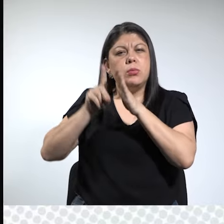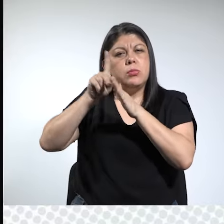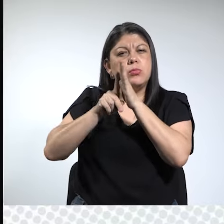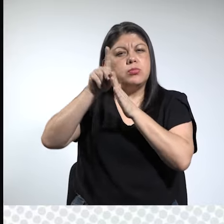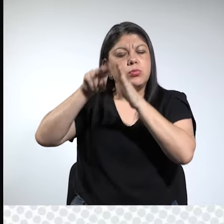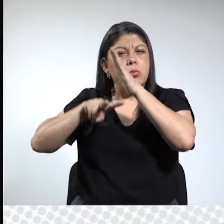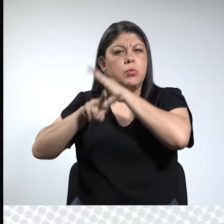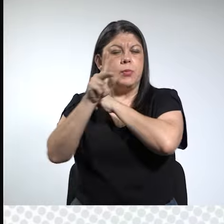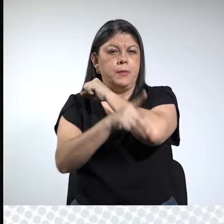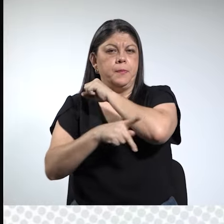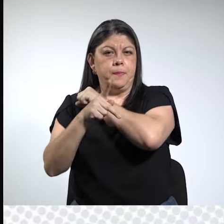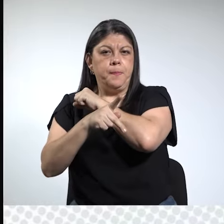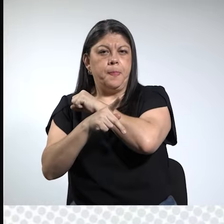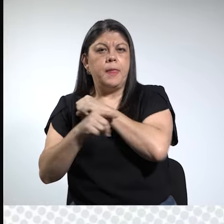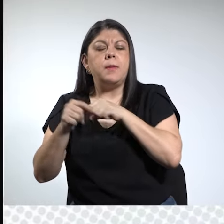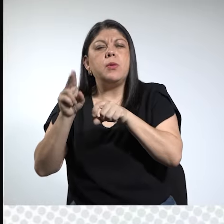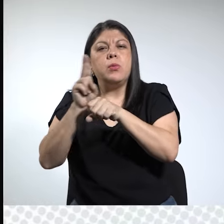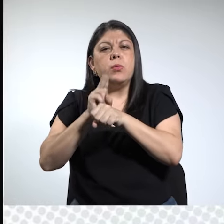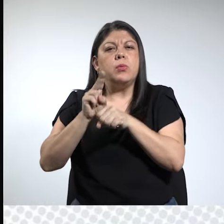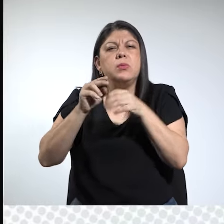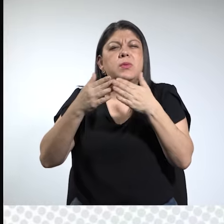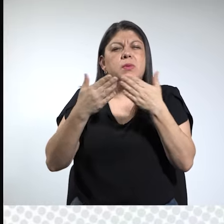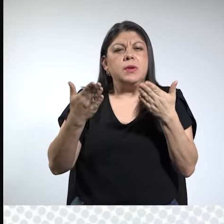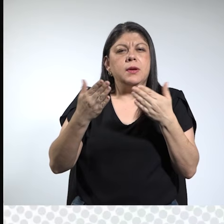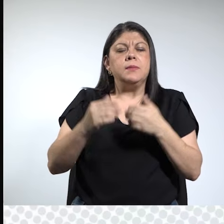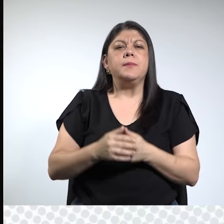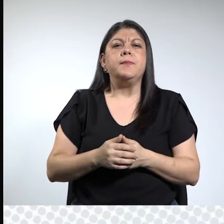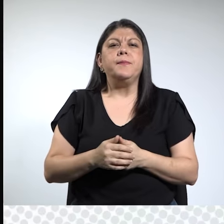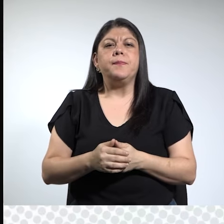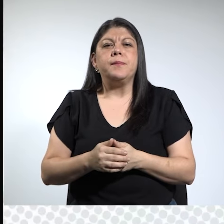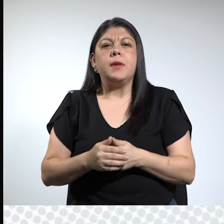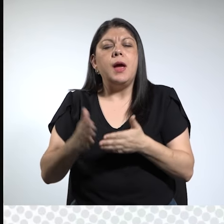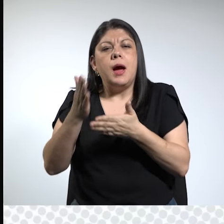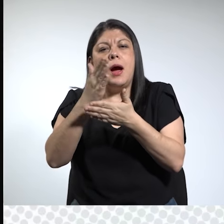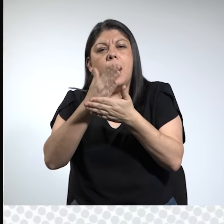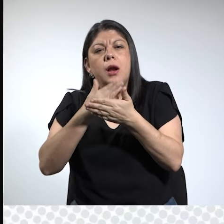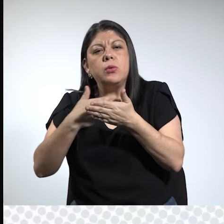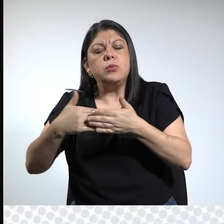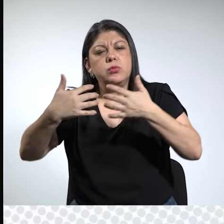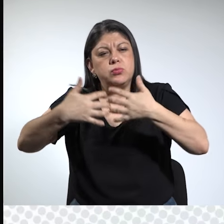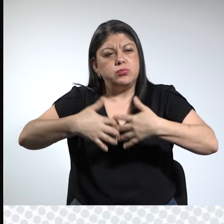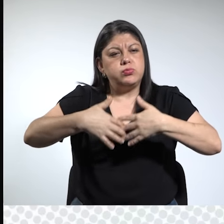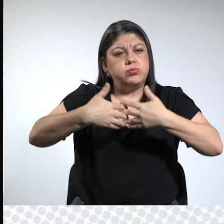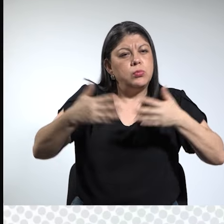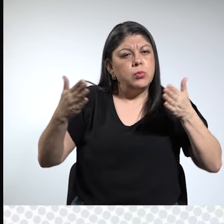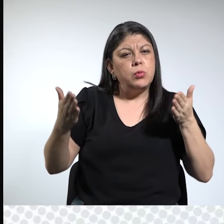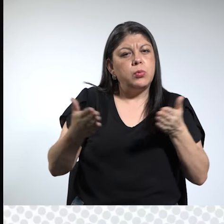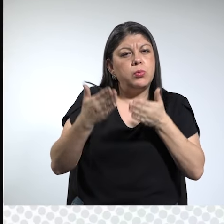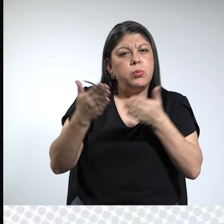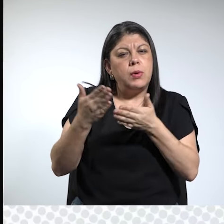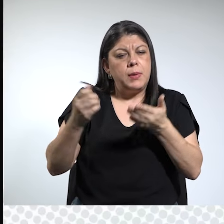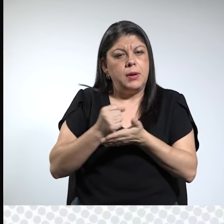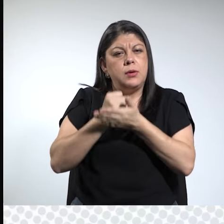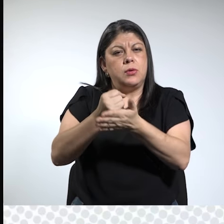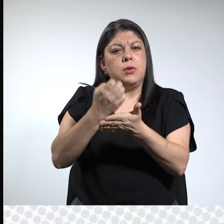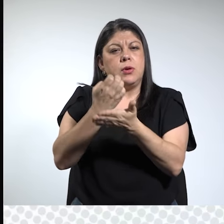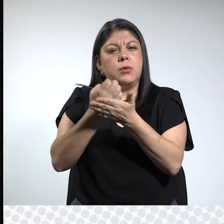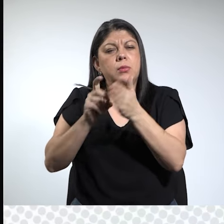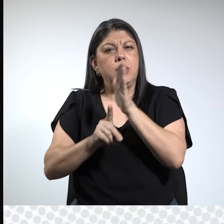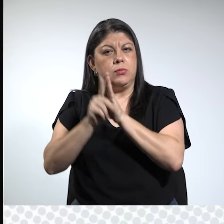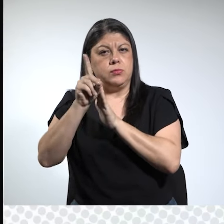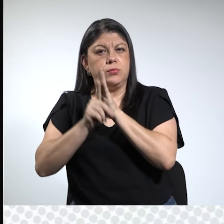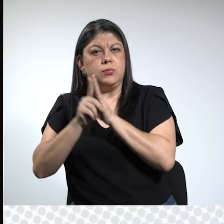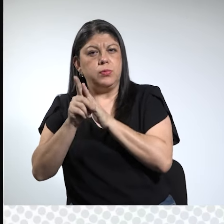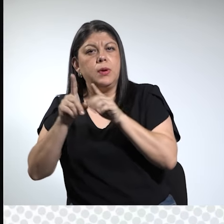adelante. Y es un poco la utilización de ciertos motores que prenden la economía, pero